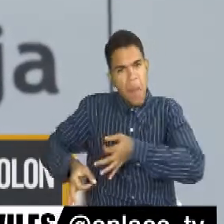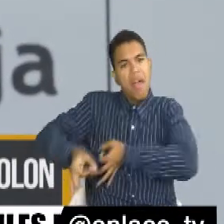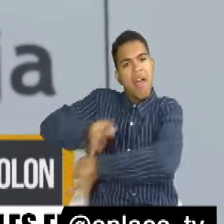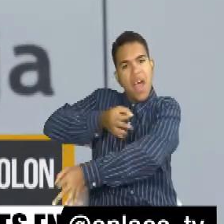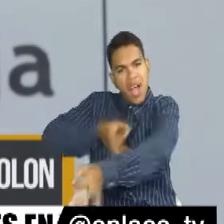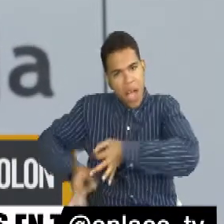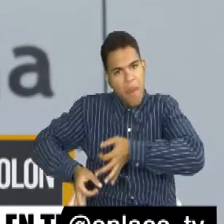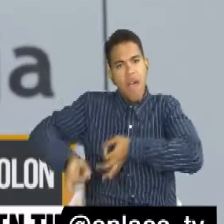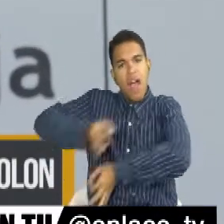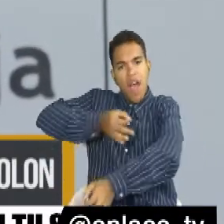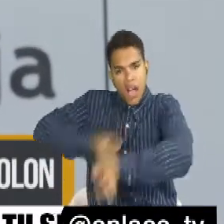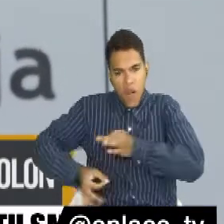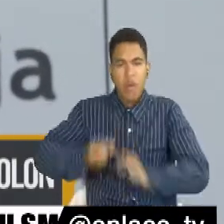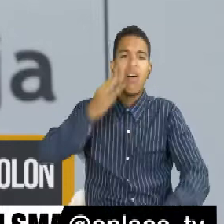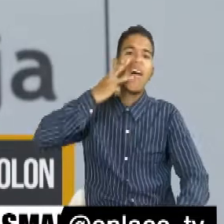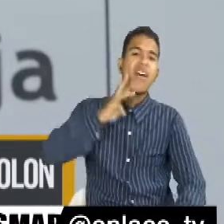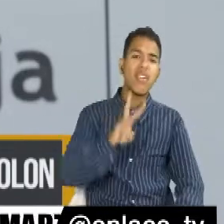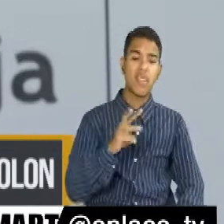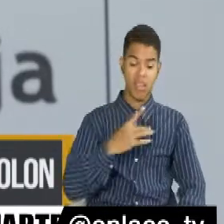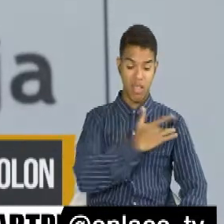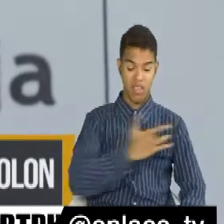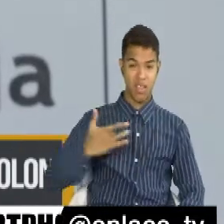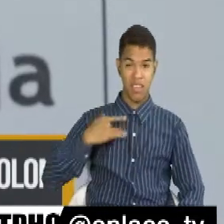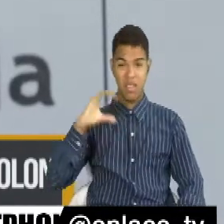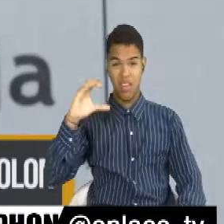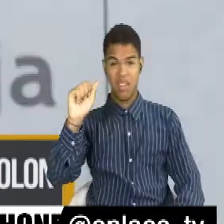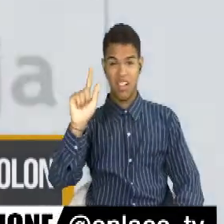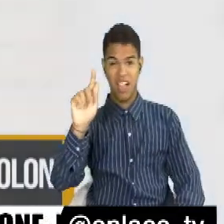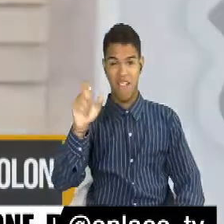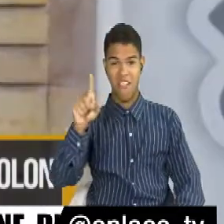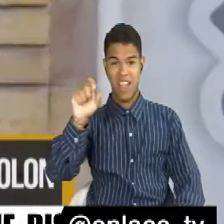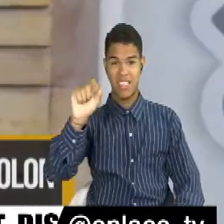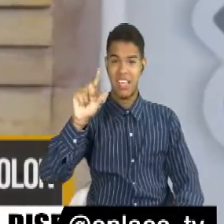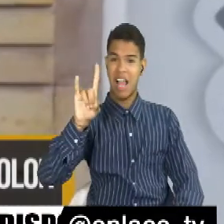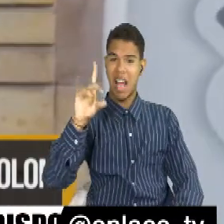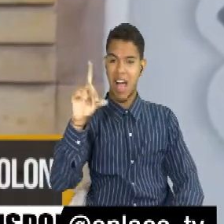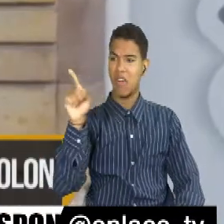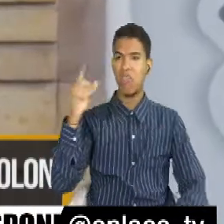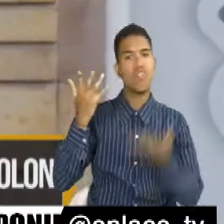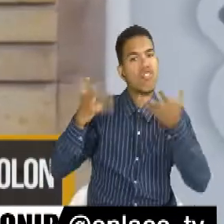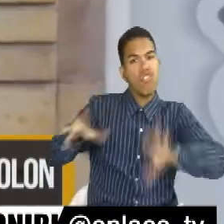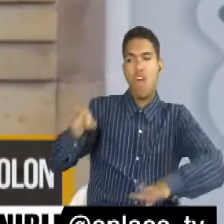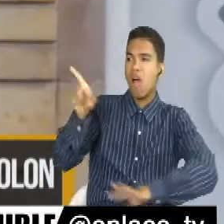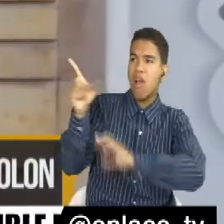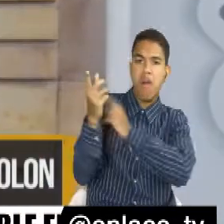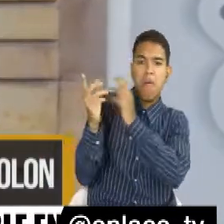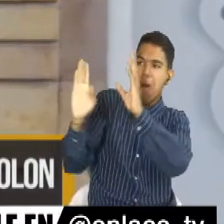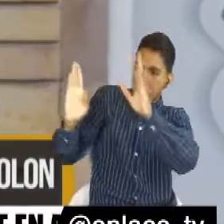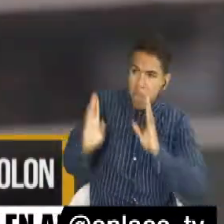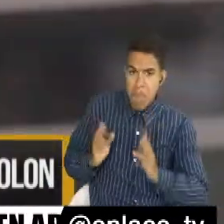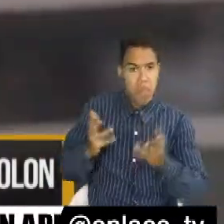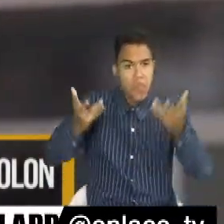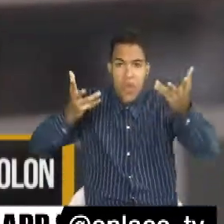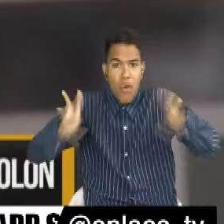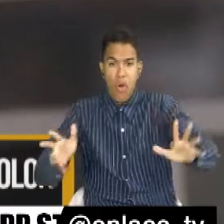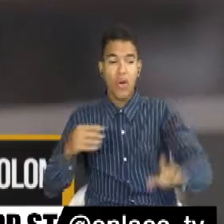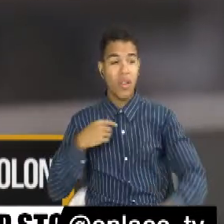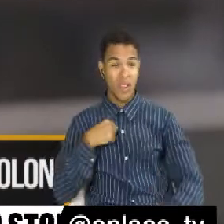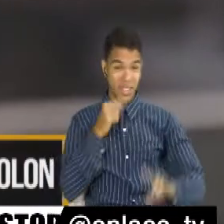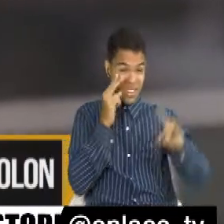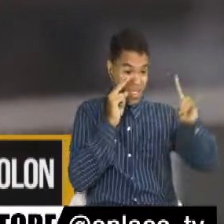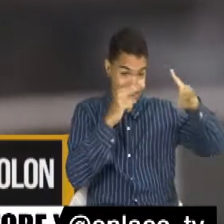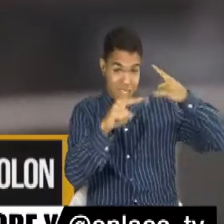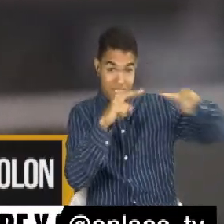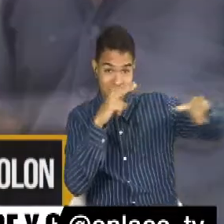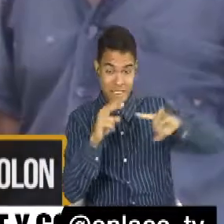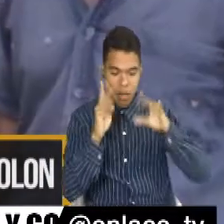no me quiere ordenar, no me quiere dar las colostomías, y yo con qué las voy a comprar. La Personería Municipal atendió el caso y le brindó asesorías para que el